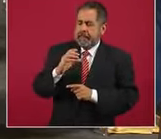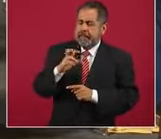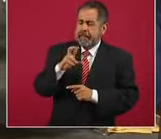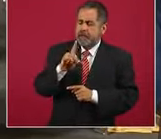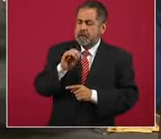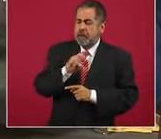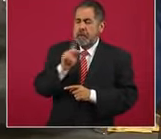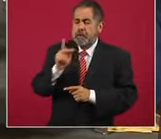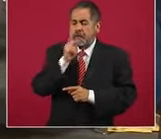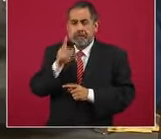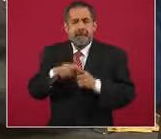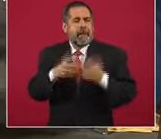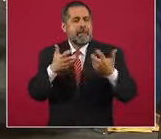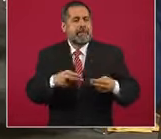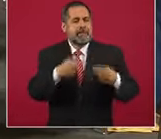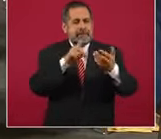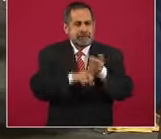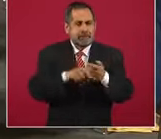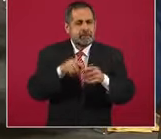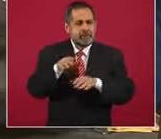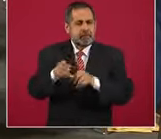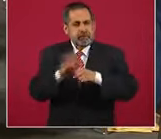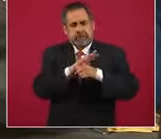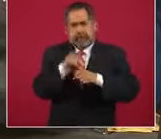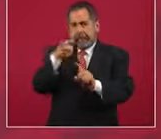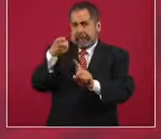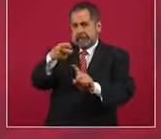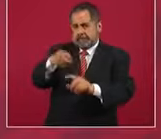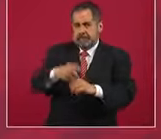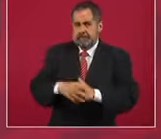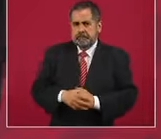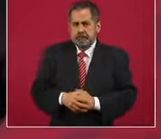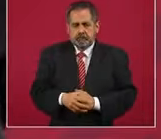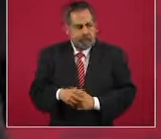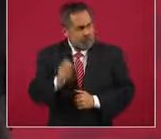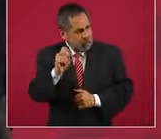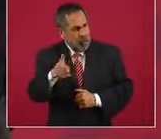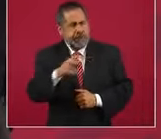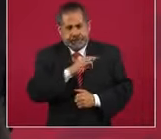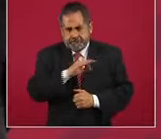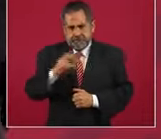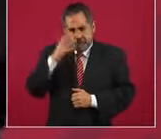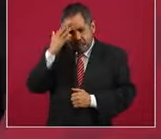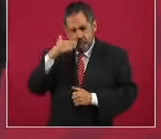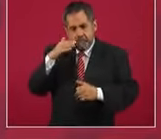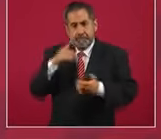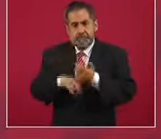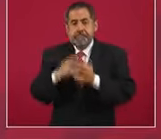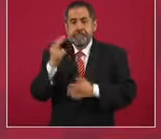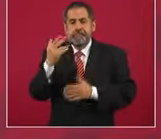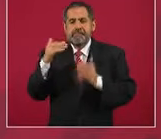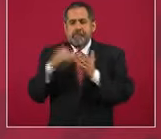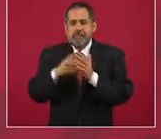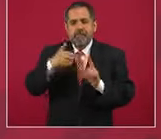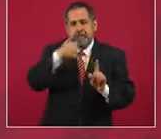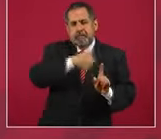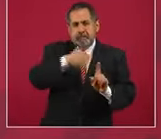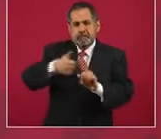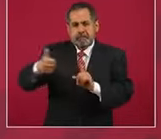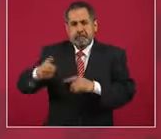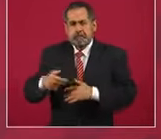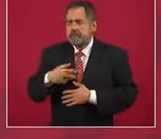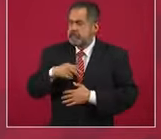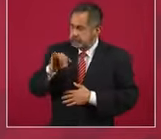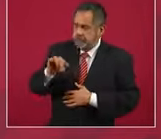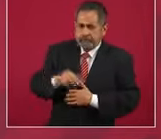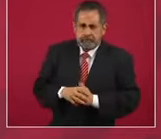para microempresarios que se dio en el marco de la pandemia. Sí, eso se puede saber. 25 mil pesos por beneficio. Por persona,